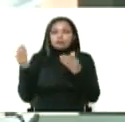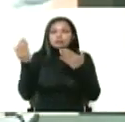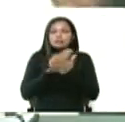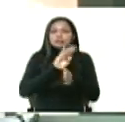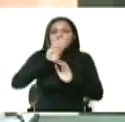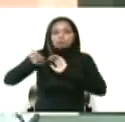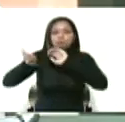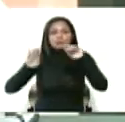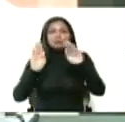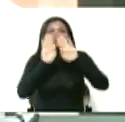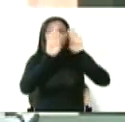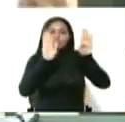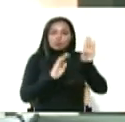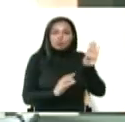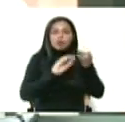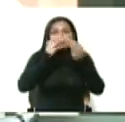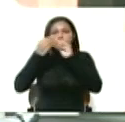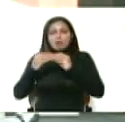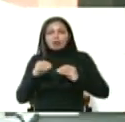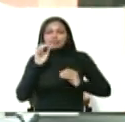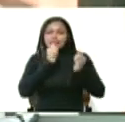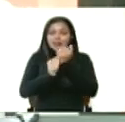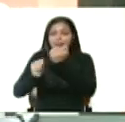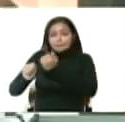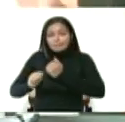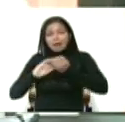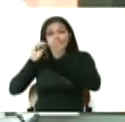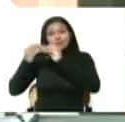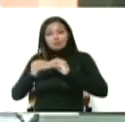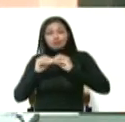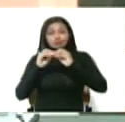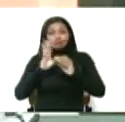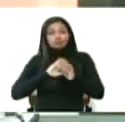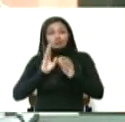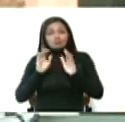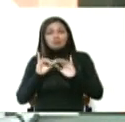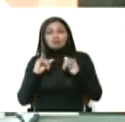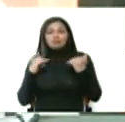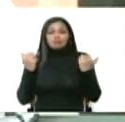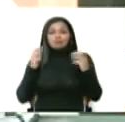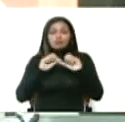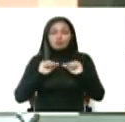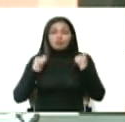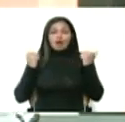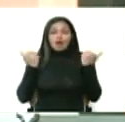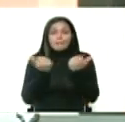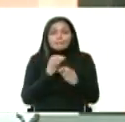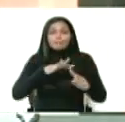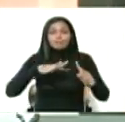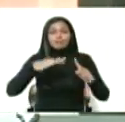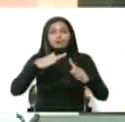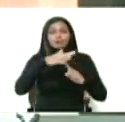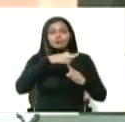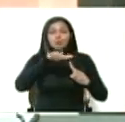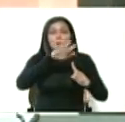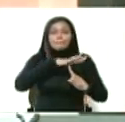de aquí, tapa esto de aquí, tienes que limpiar esto, tienes que mejorar tu hábitat, tu lugar donde vive.